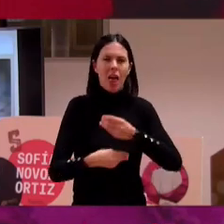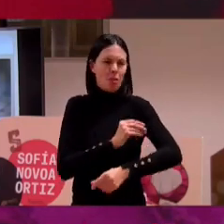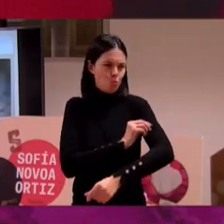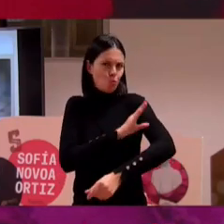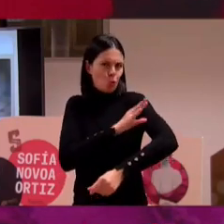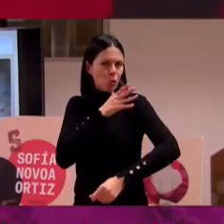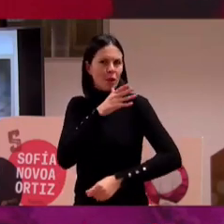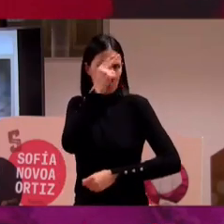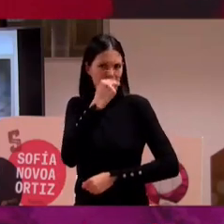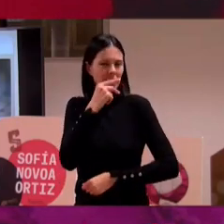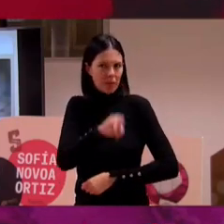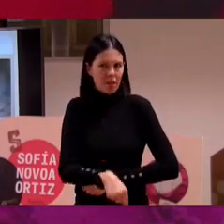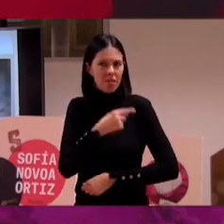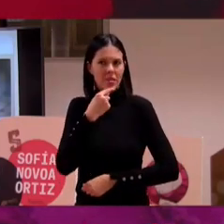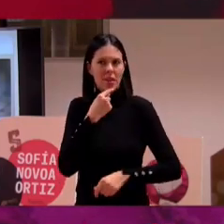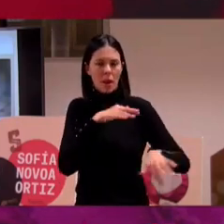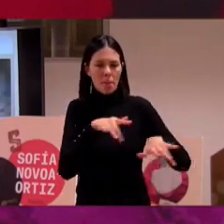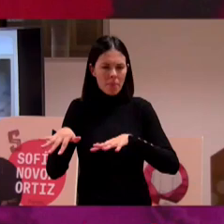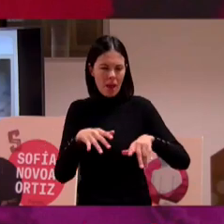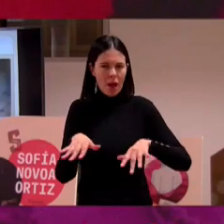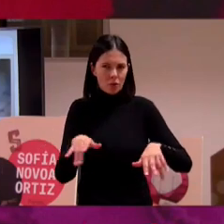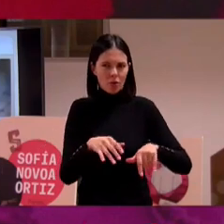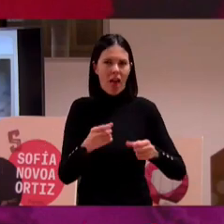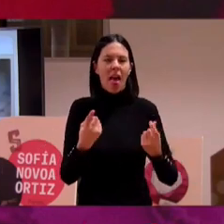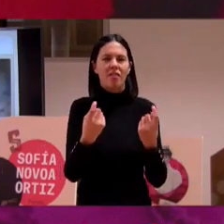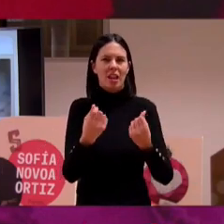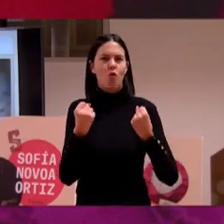pai estaba convencido de que eso daba forza para o piano.